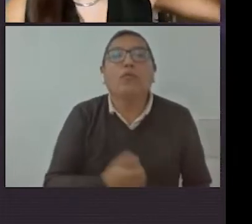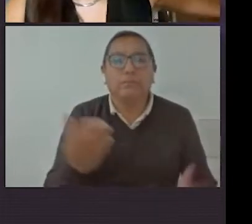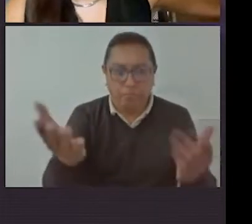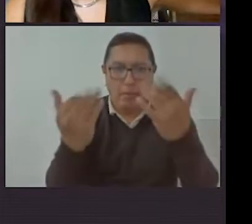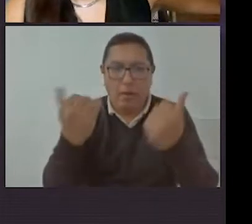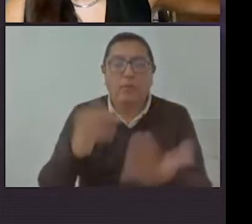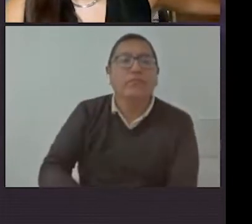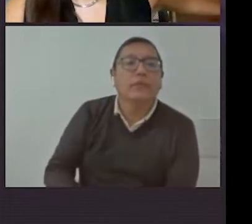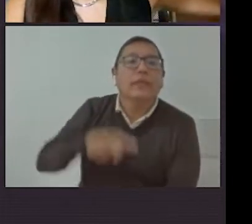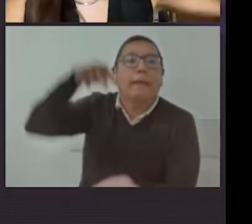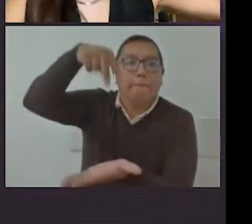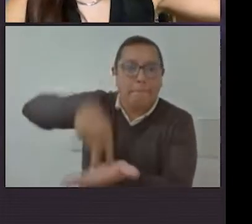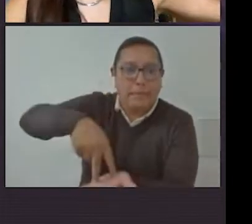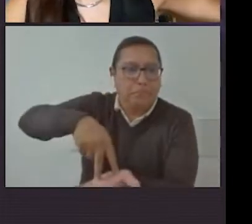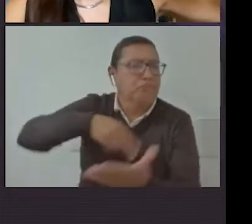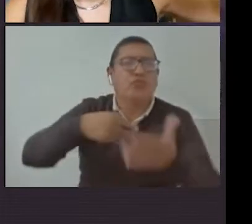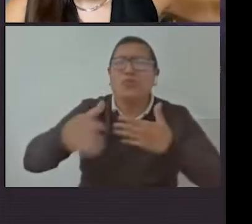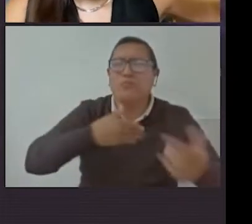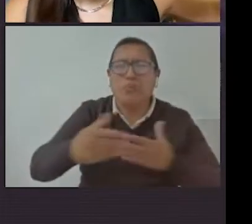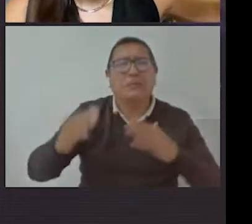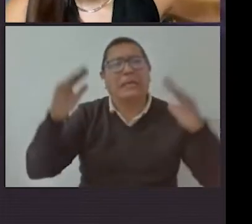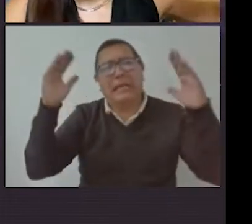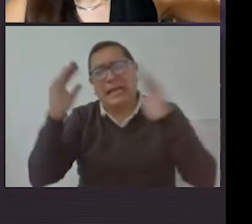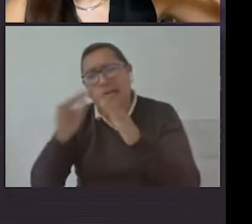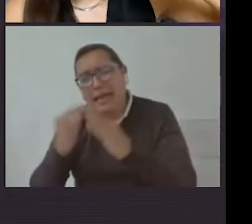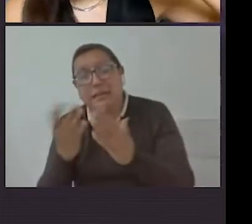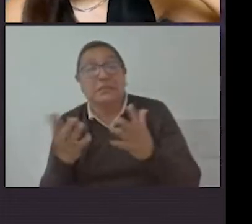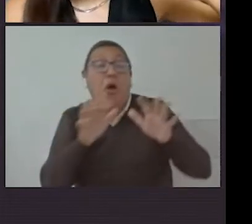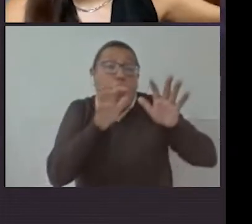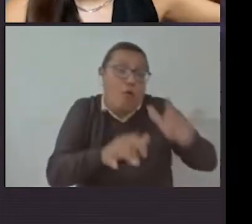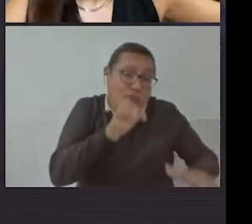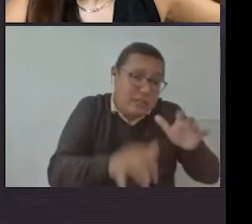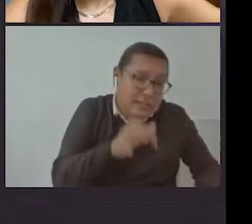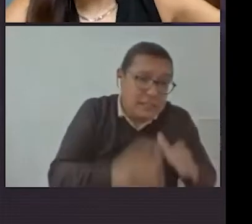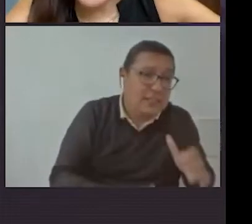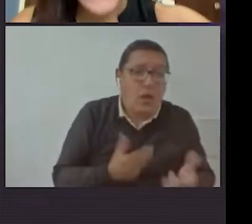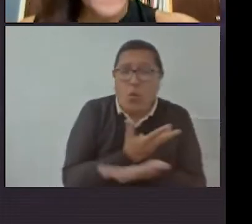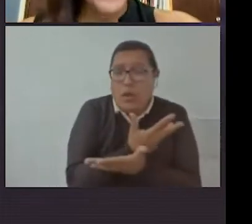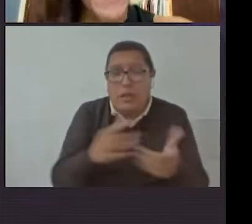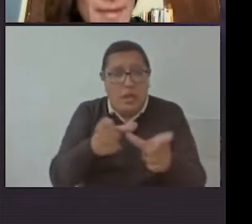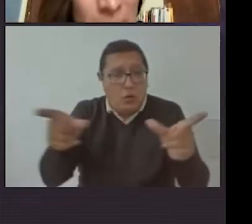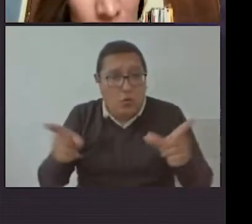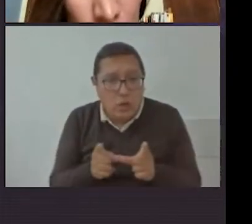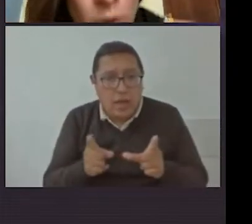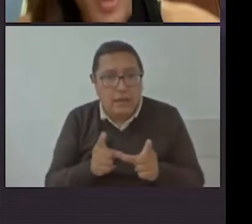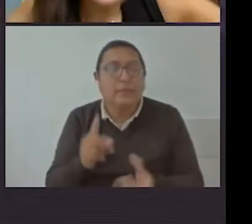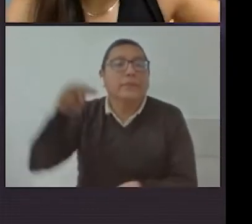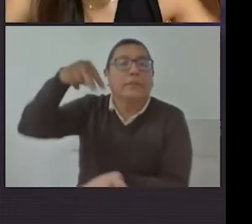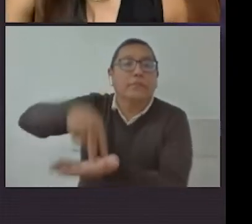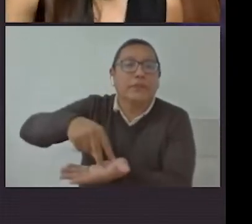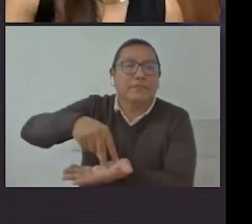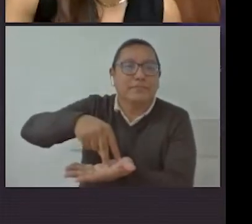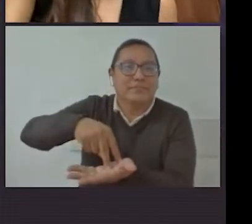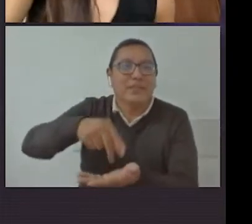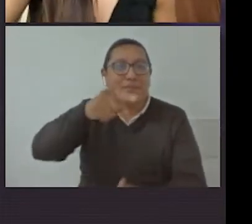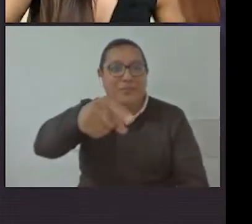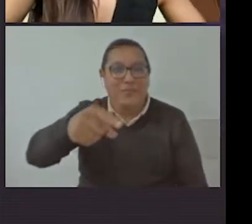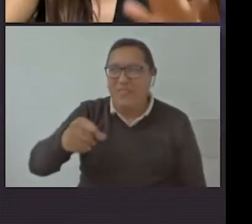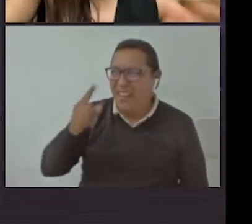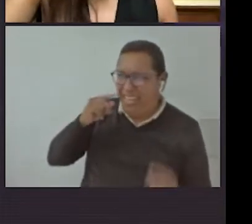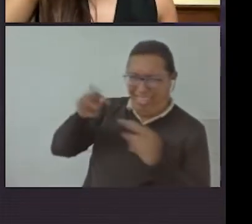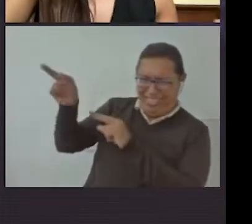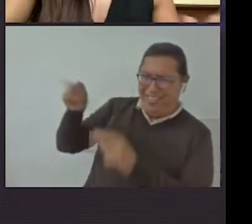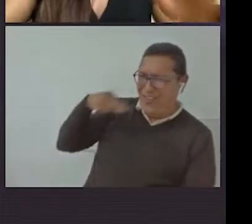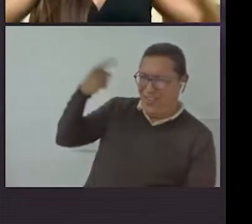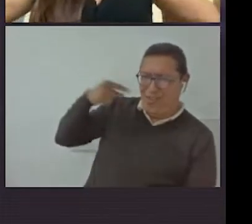estás en tu casa, si estás en tu oficina. Donde quiera que estés, tal vez te van a ver como loca, como loco, y